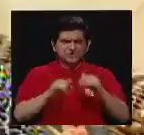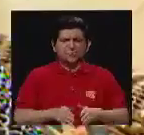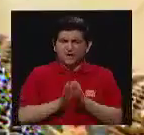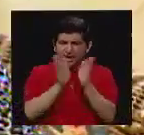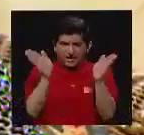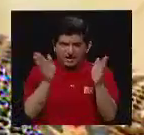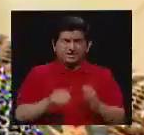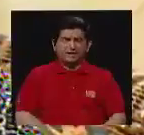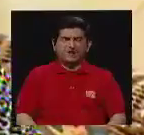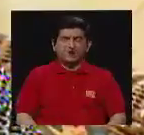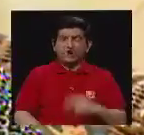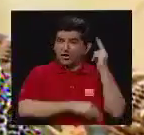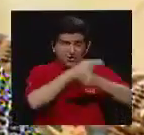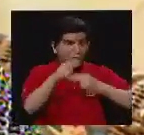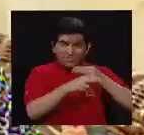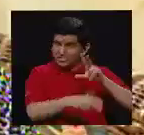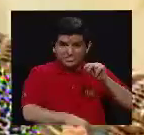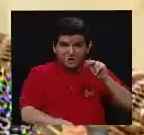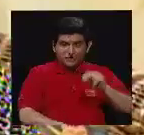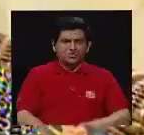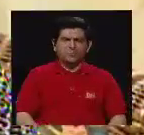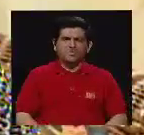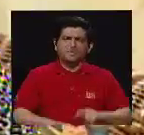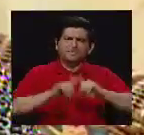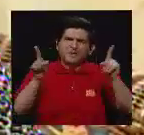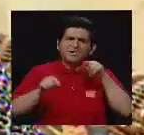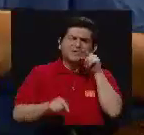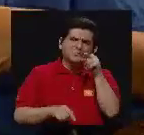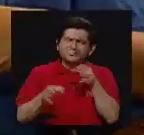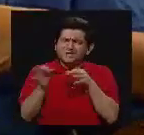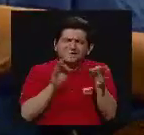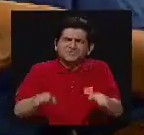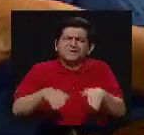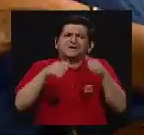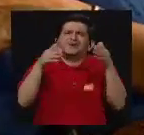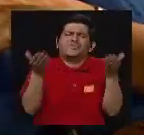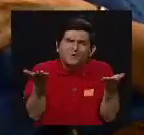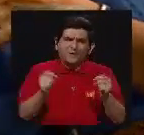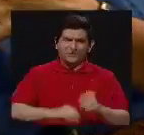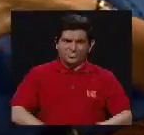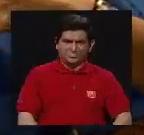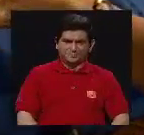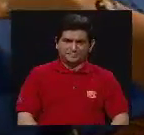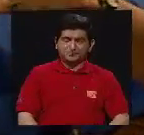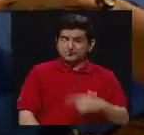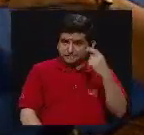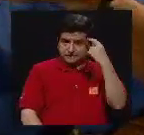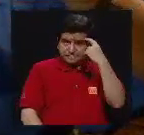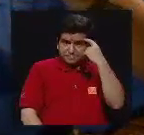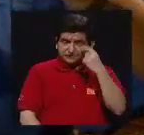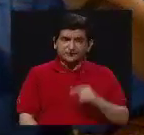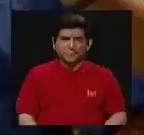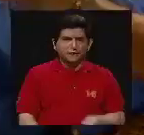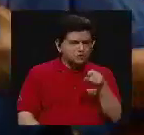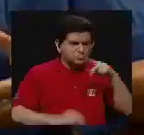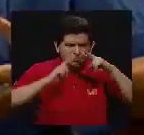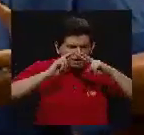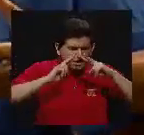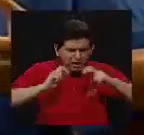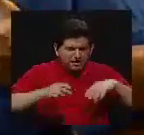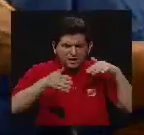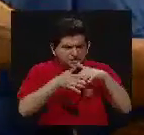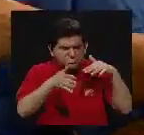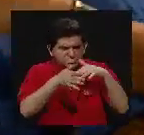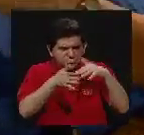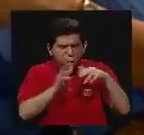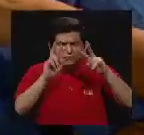generalizada. Universal. No. Entonces, ¿cómo te explicas vos como estudiosa